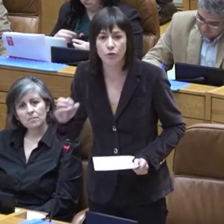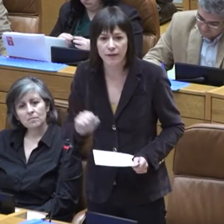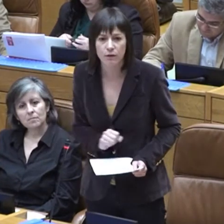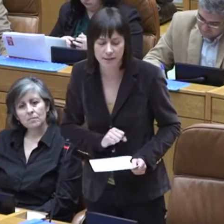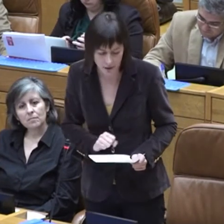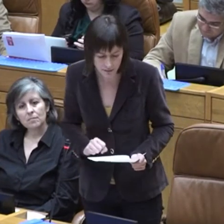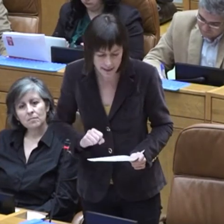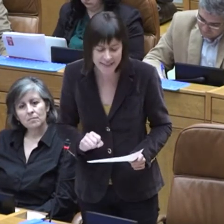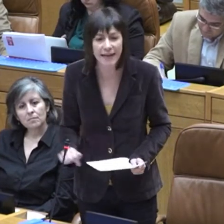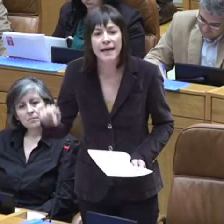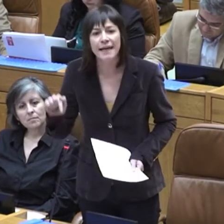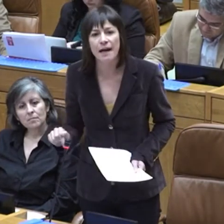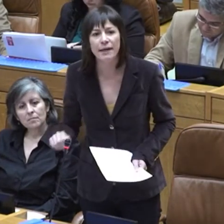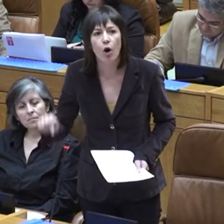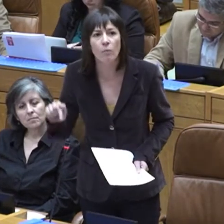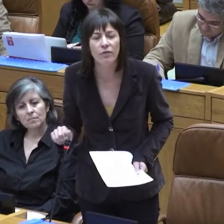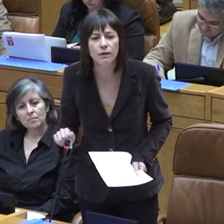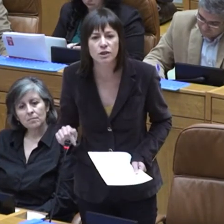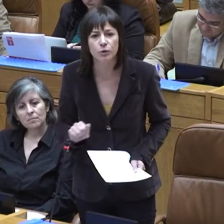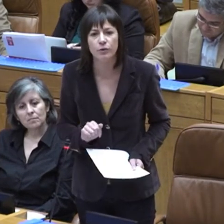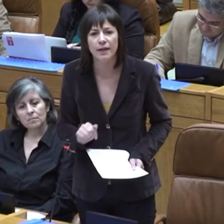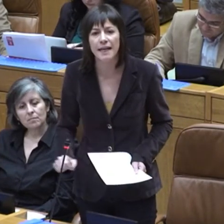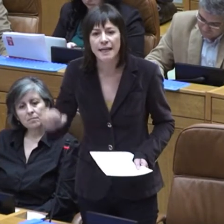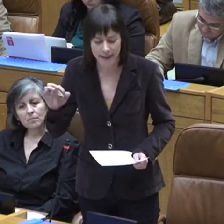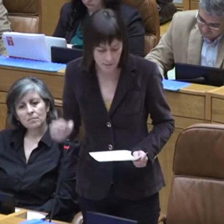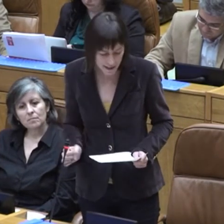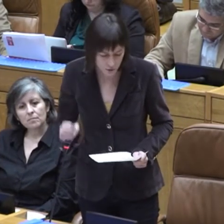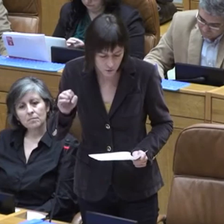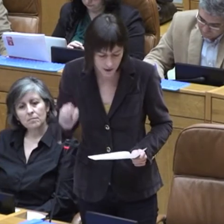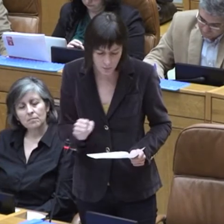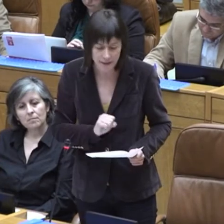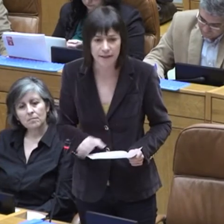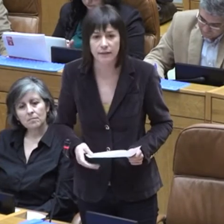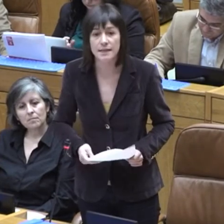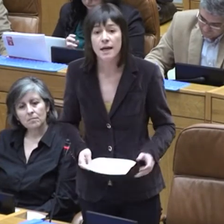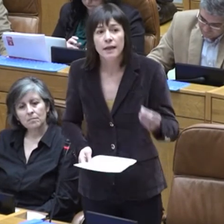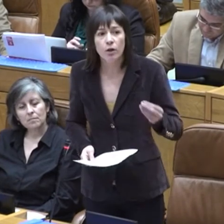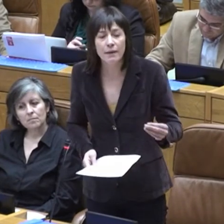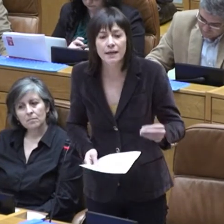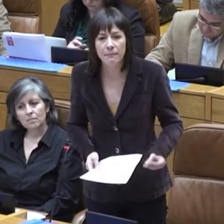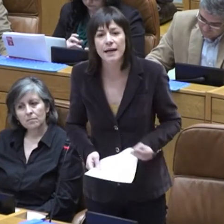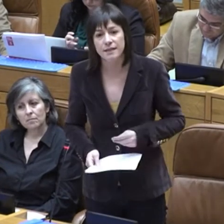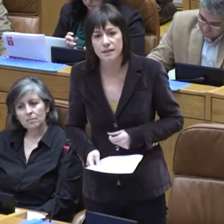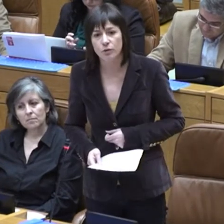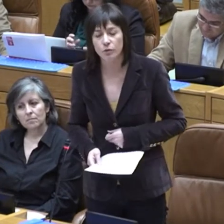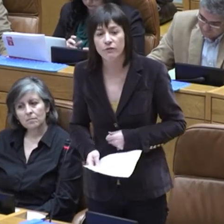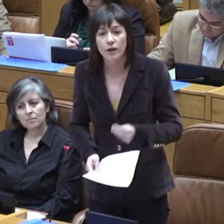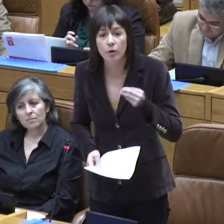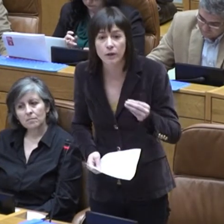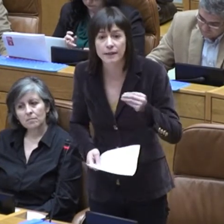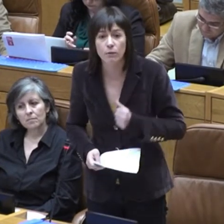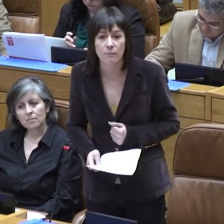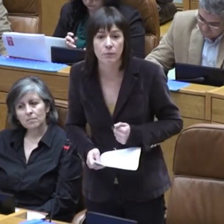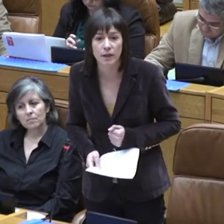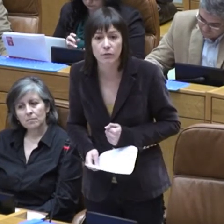pacto social do estado de benestar e tamén o modelo institucional de reparto de competencias. E convén lembrar, señor Núñez